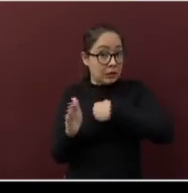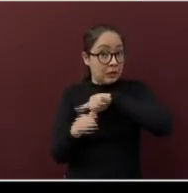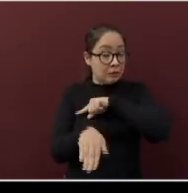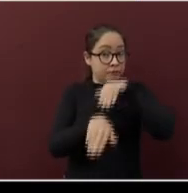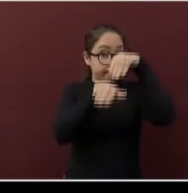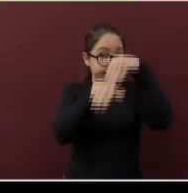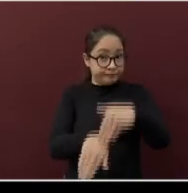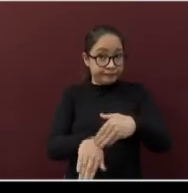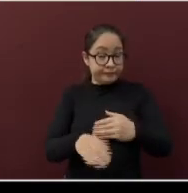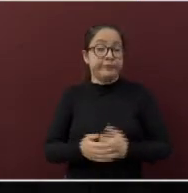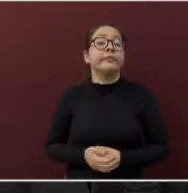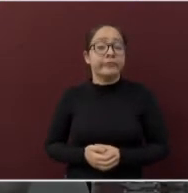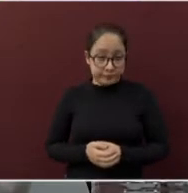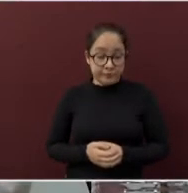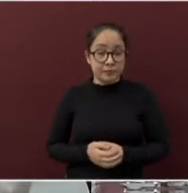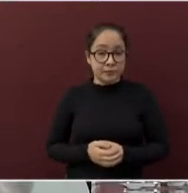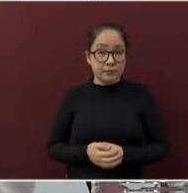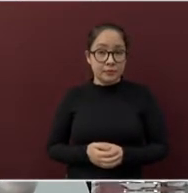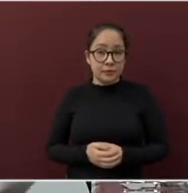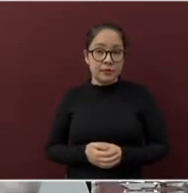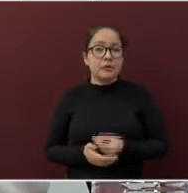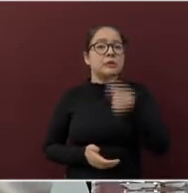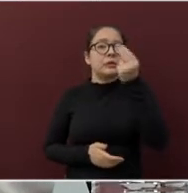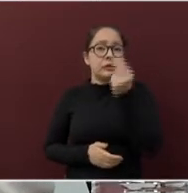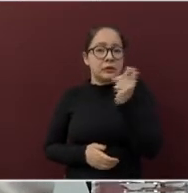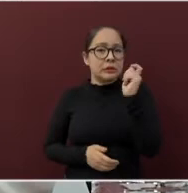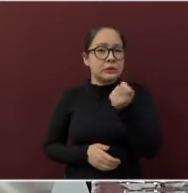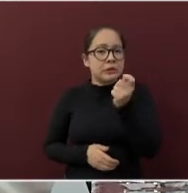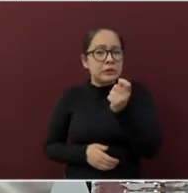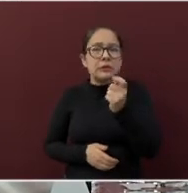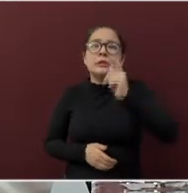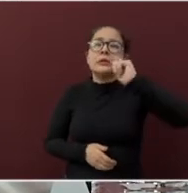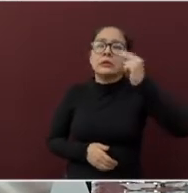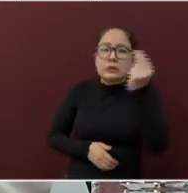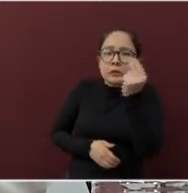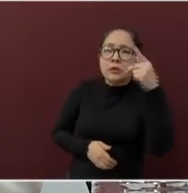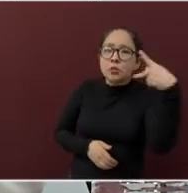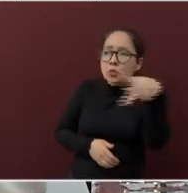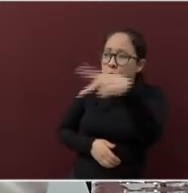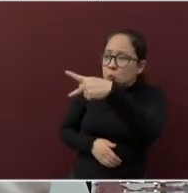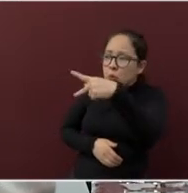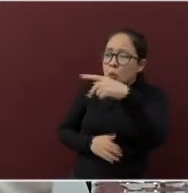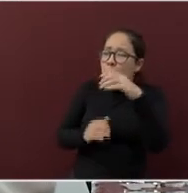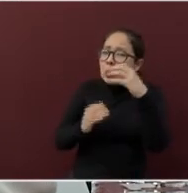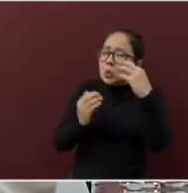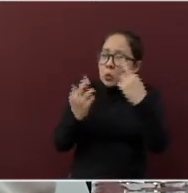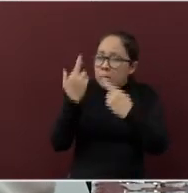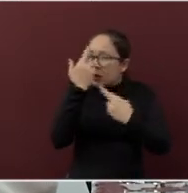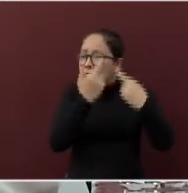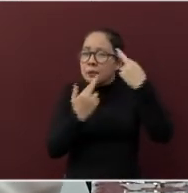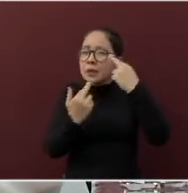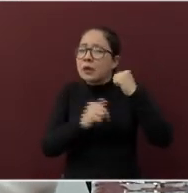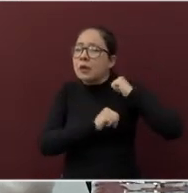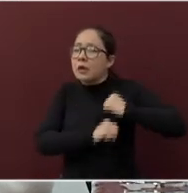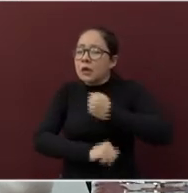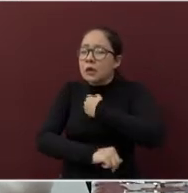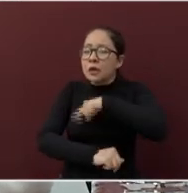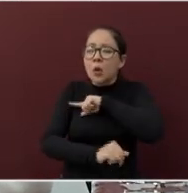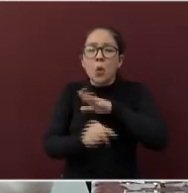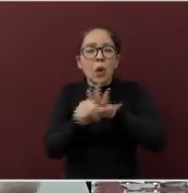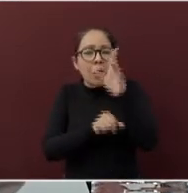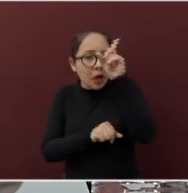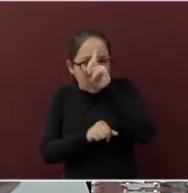significa que deben consultar con mucho cuidado las indicaciones de la autoridad sanitaria